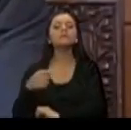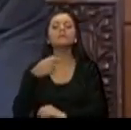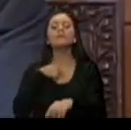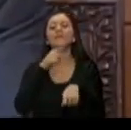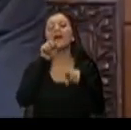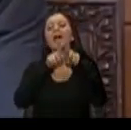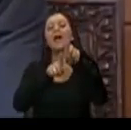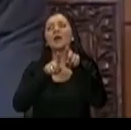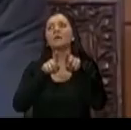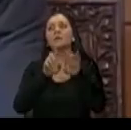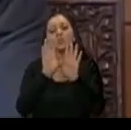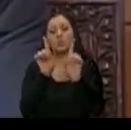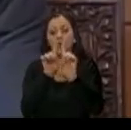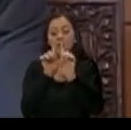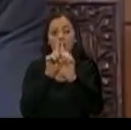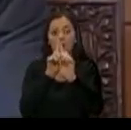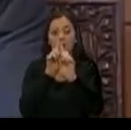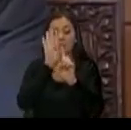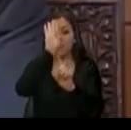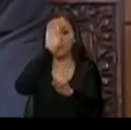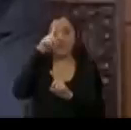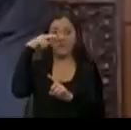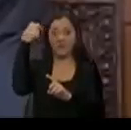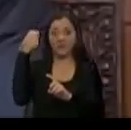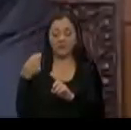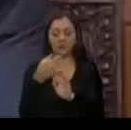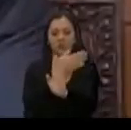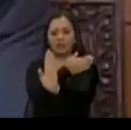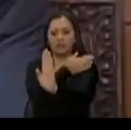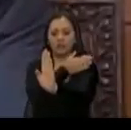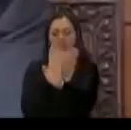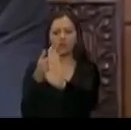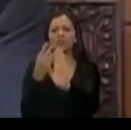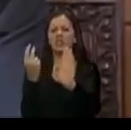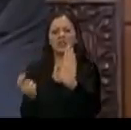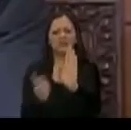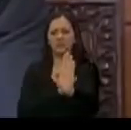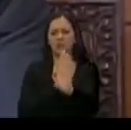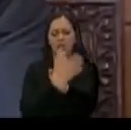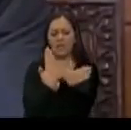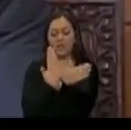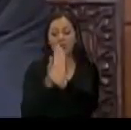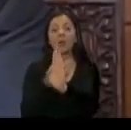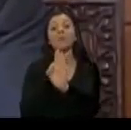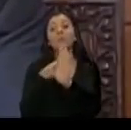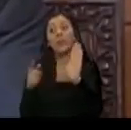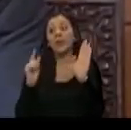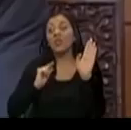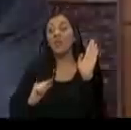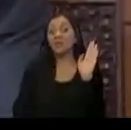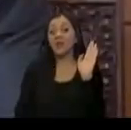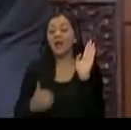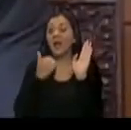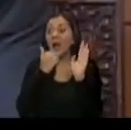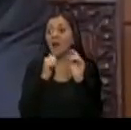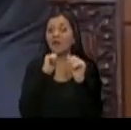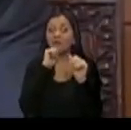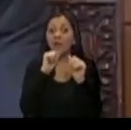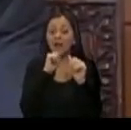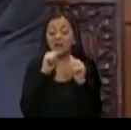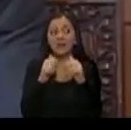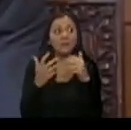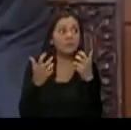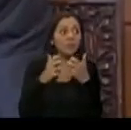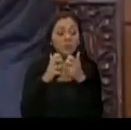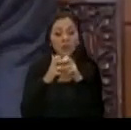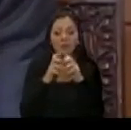algún tiempo antes de la visita del Papa estará todo absolutamente listo para que esa visita no tenga ningún tropiezo